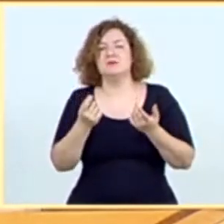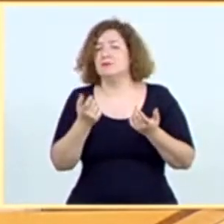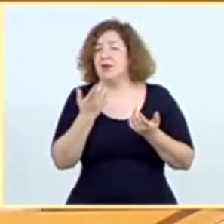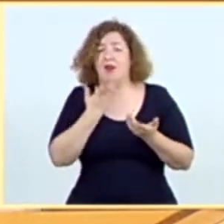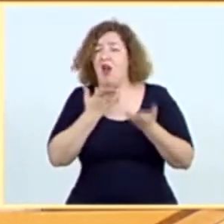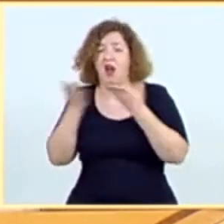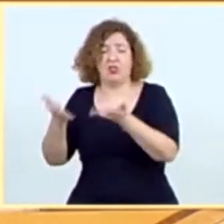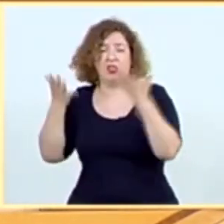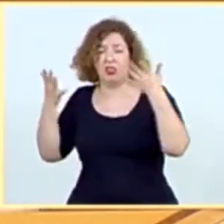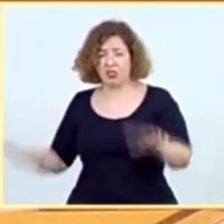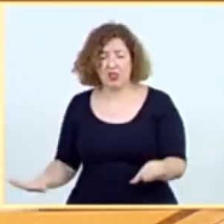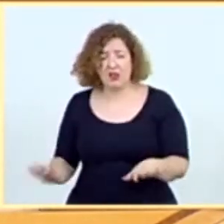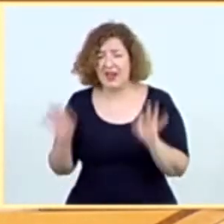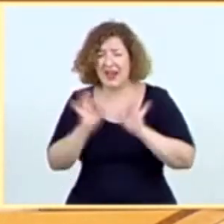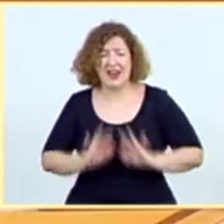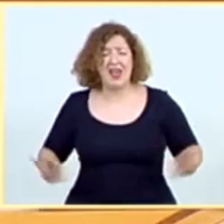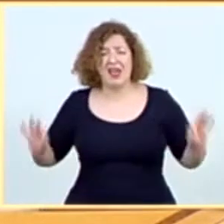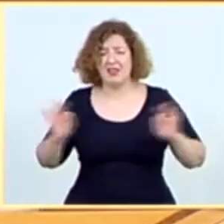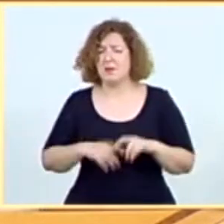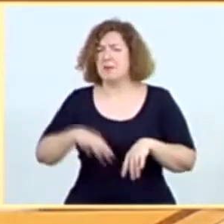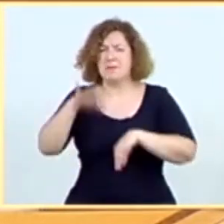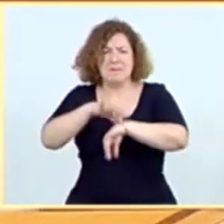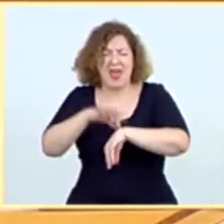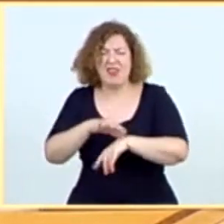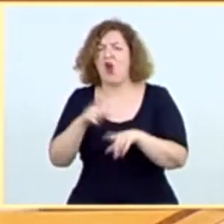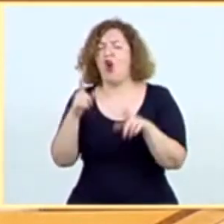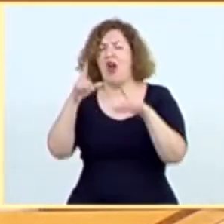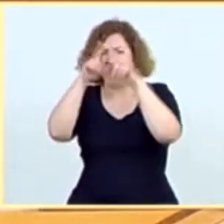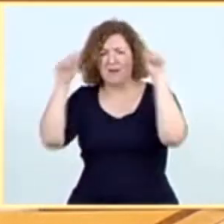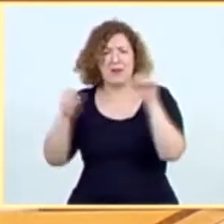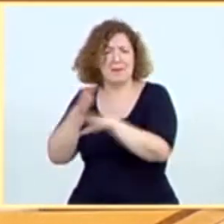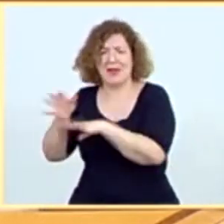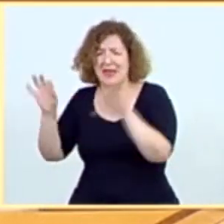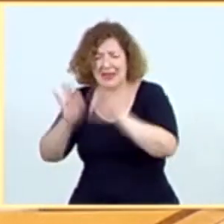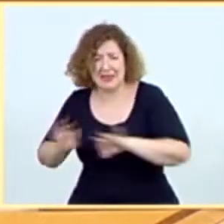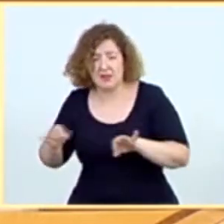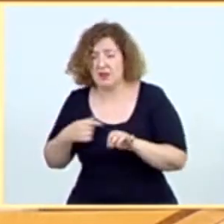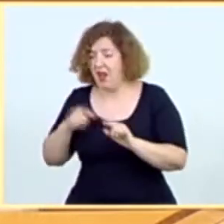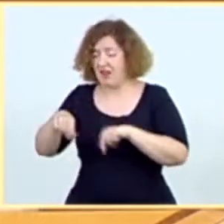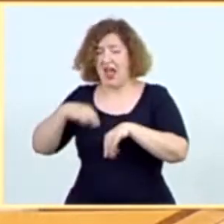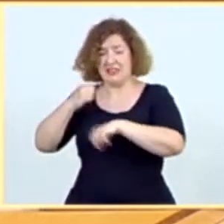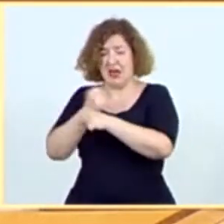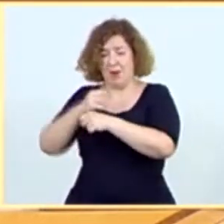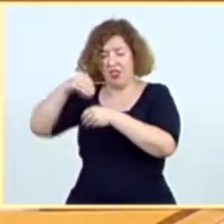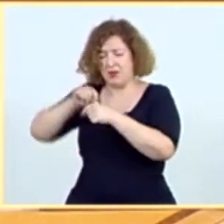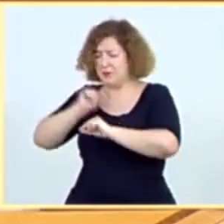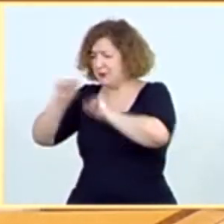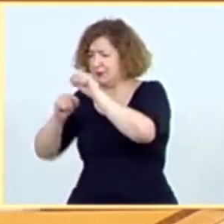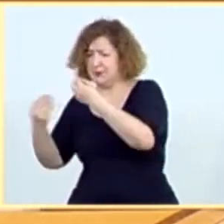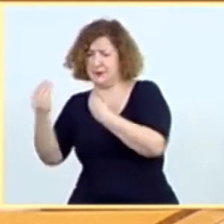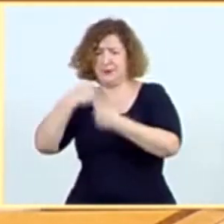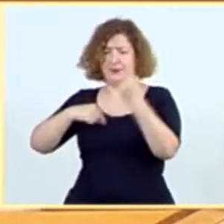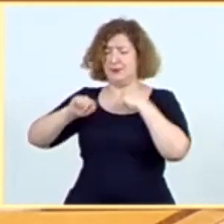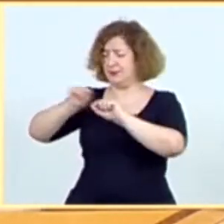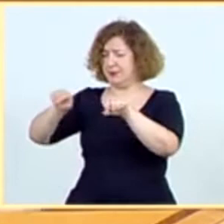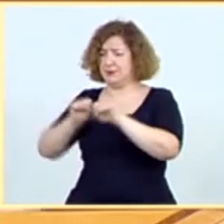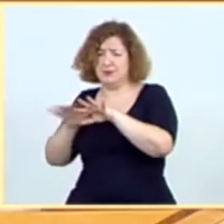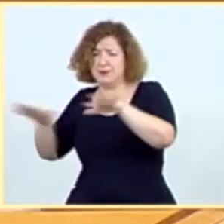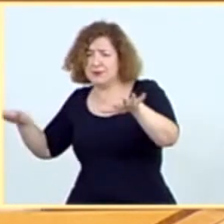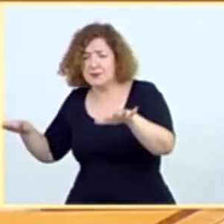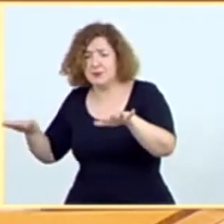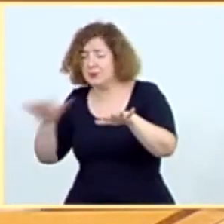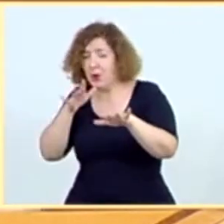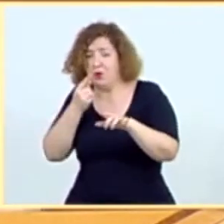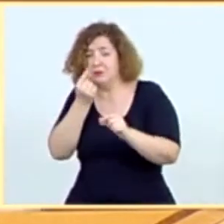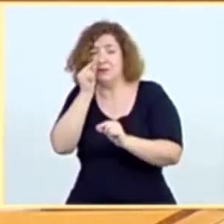auxilio. Tampoco les enviaban ni médicos ni enfermeras. Los trabajadores y residentes se contagiaban masivamente entre ellos porque no se les realizaban ni